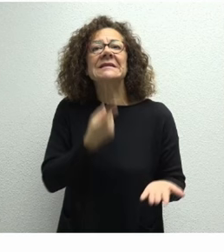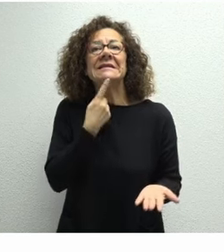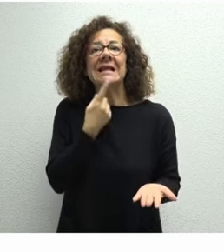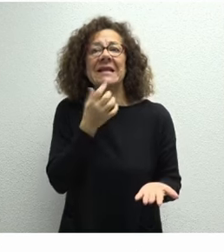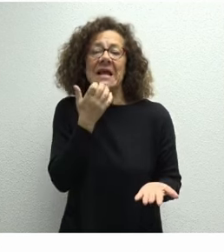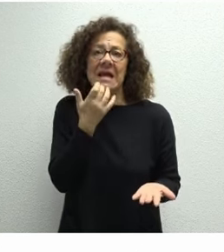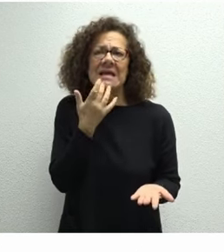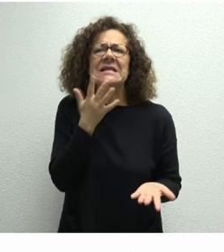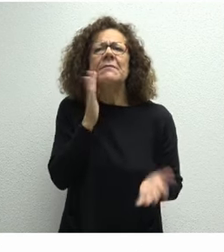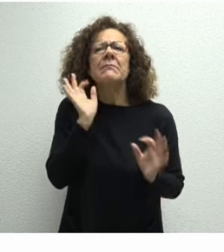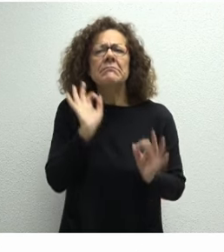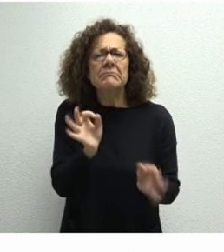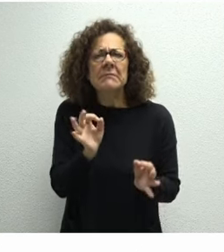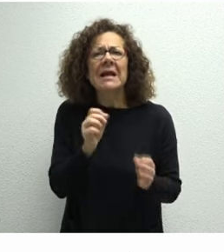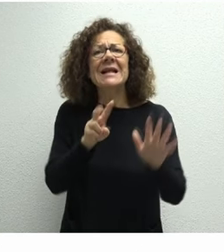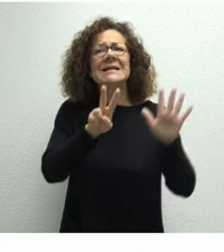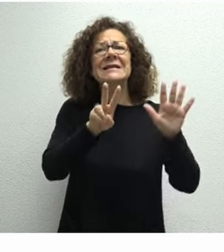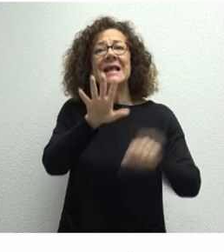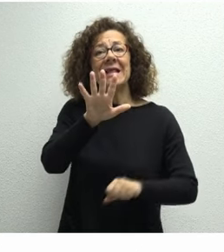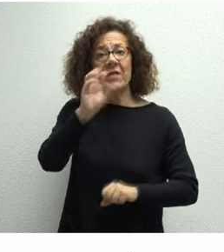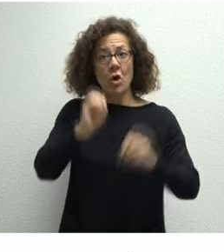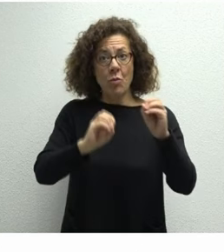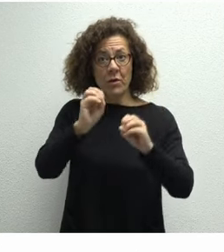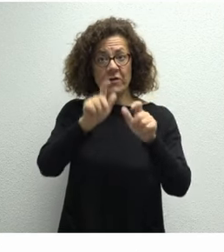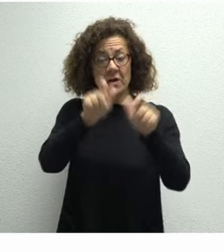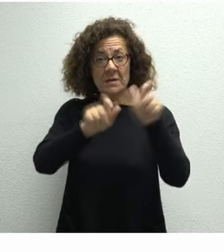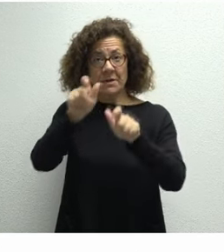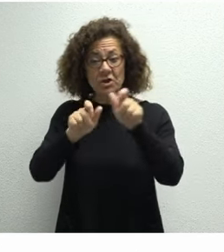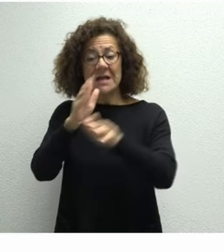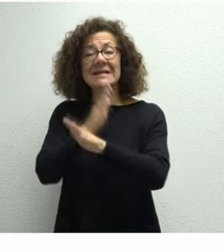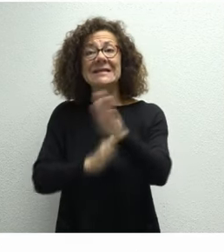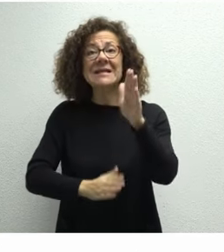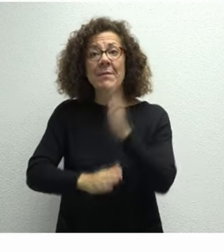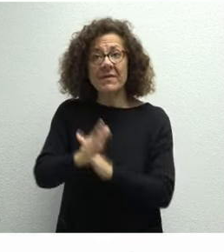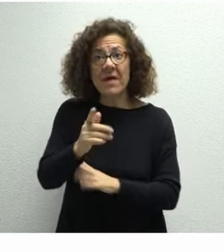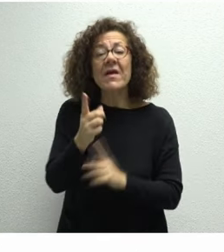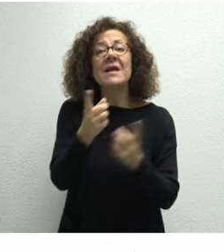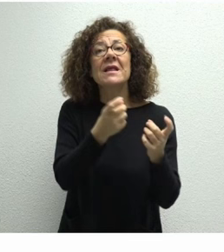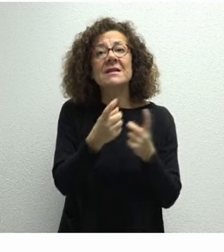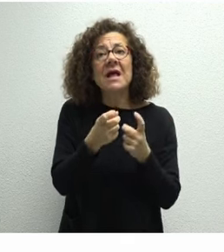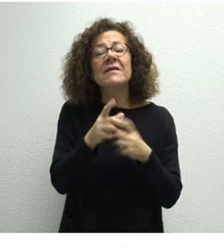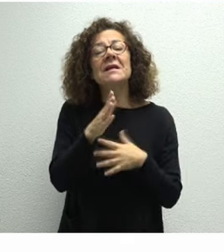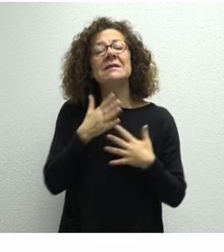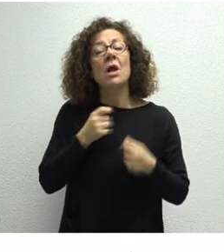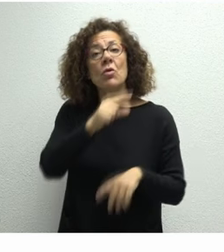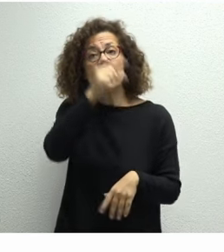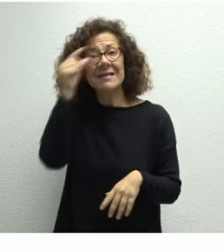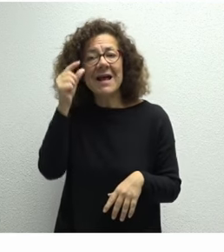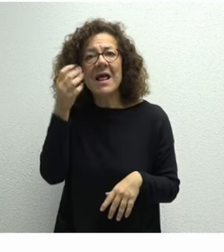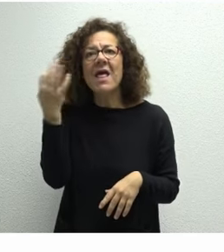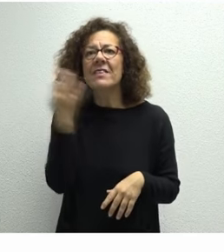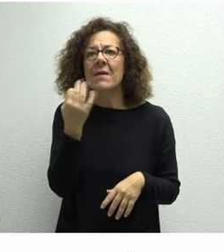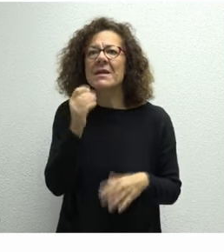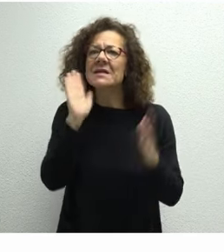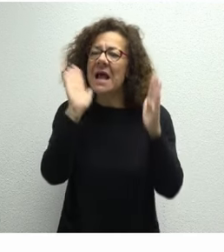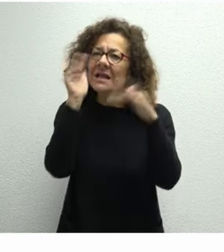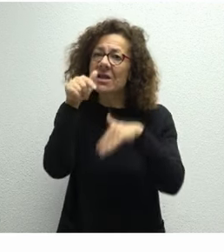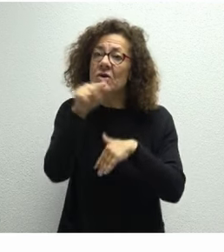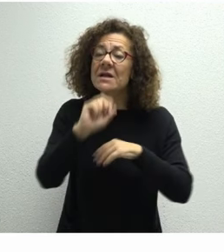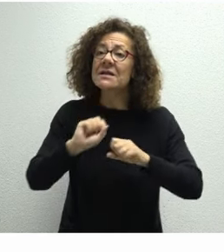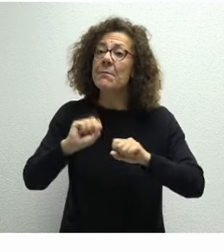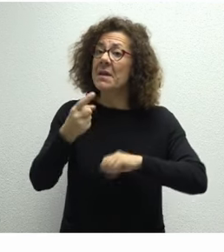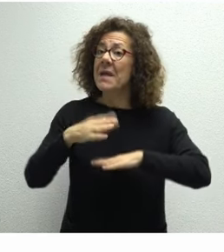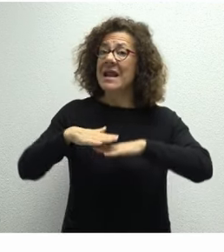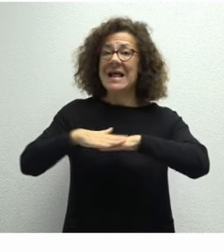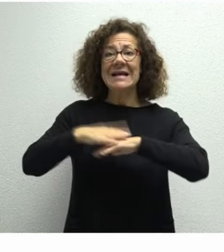Y si fuésemos así que el 75 de las personas con discapacidad y necesidad de Salud Mental deberían ser atendidos en ese primer